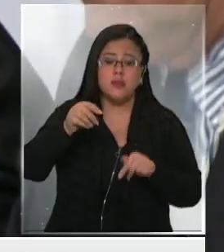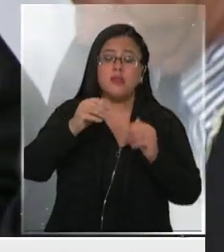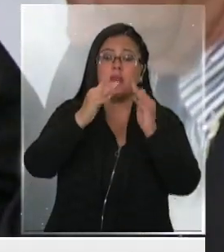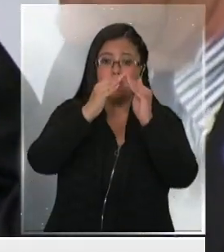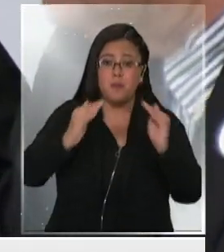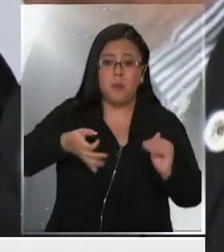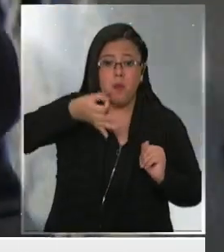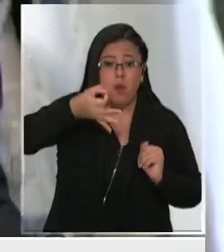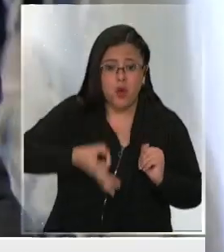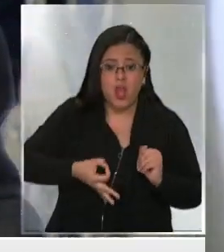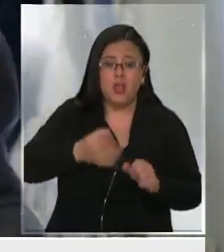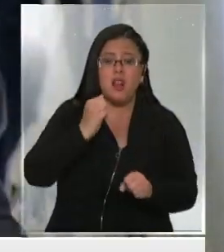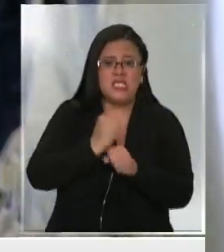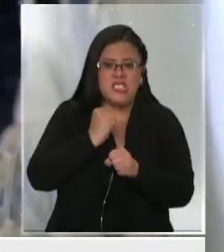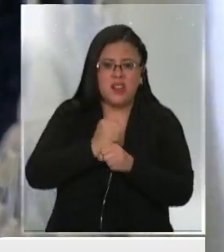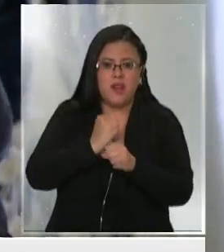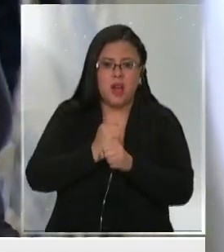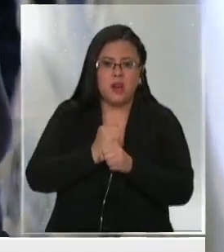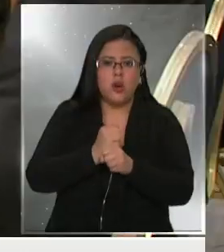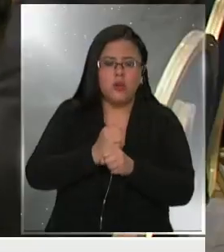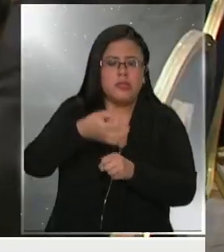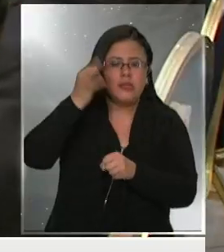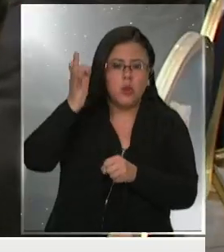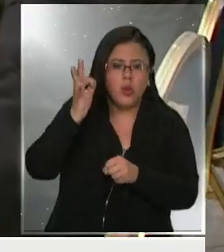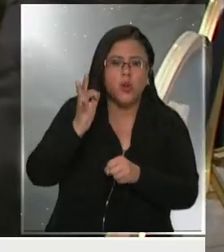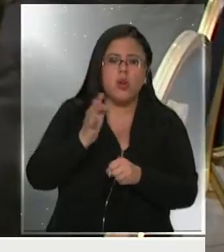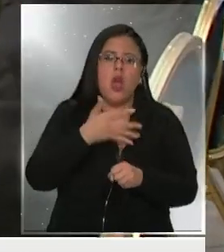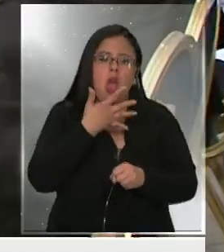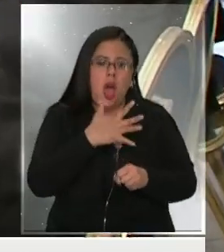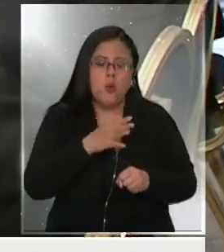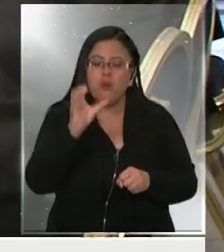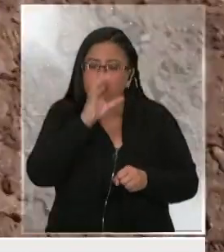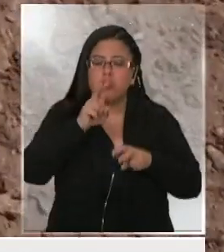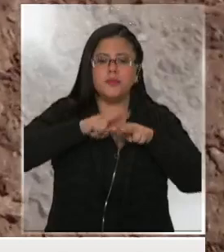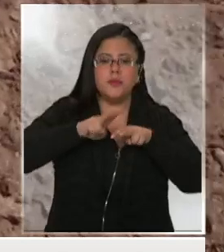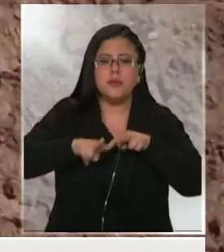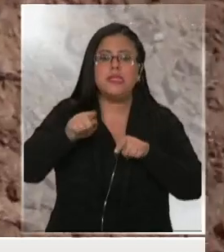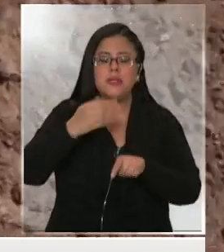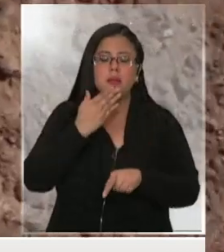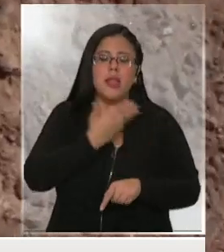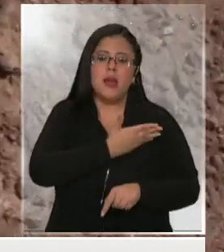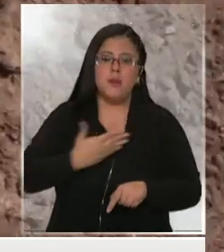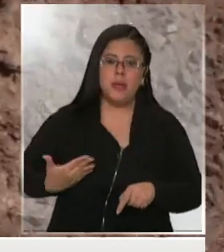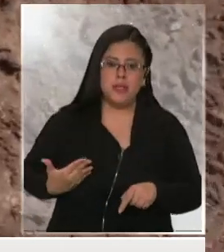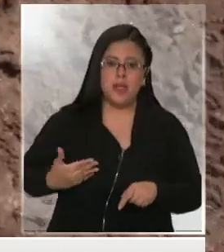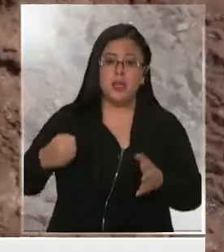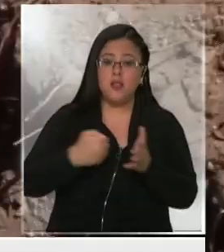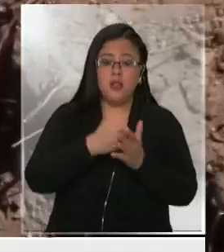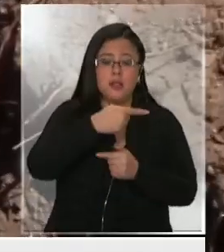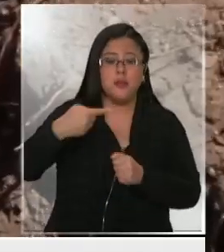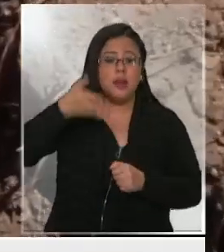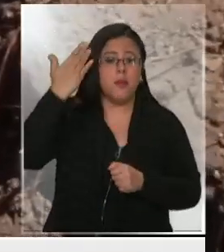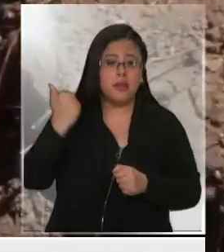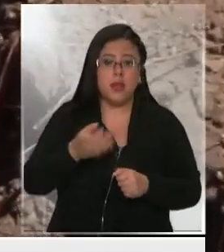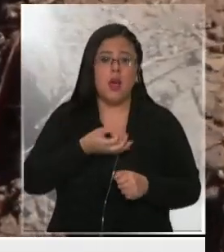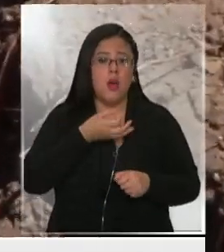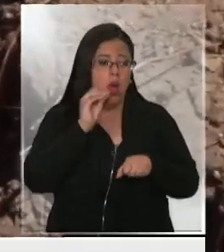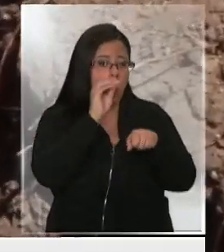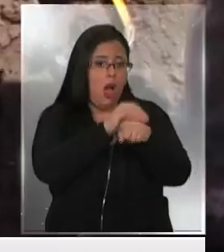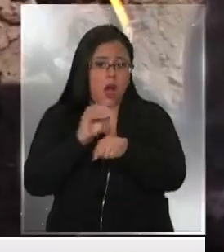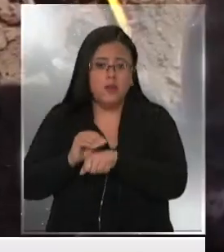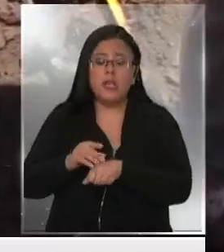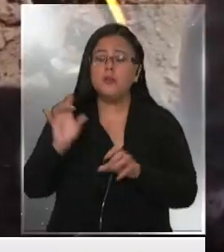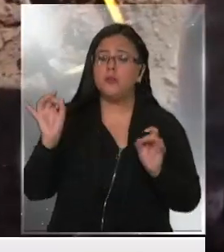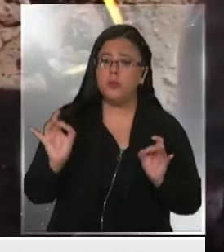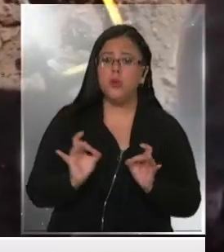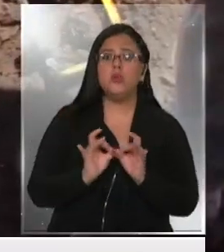de Trabajo por el Agua, cuyo objetivo es buscar soluciones. El propio presidente el fin de semana señaló que es probable que